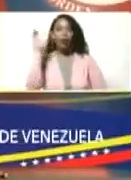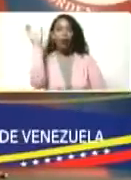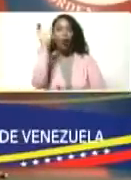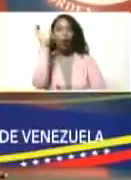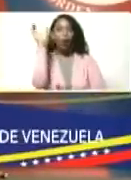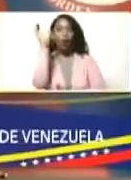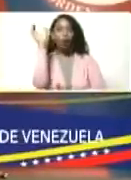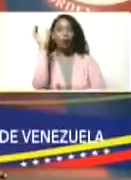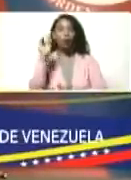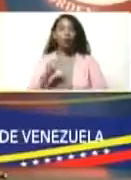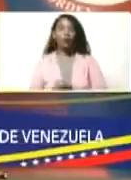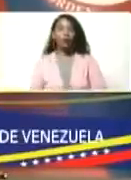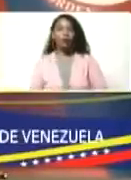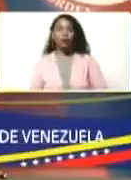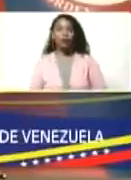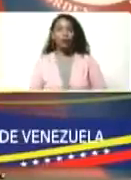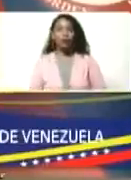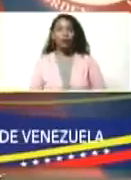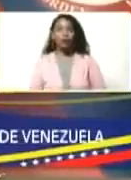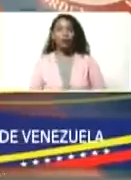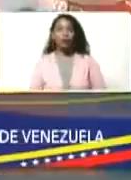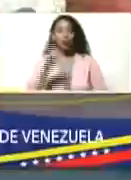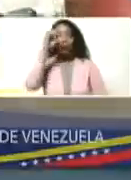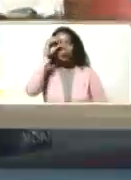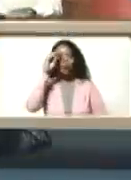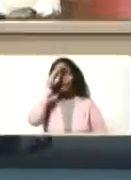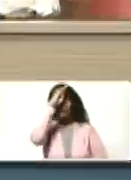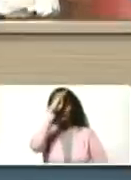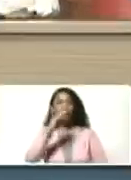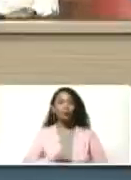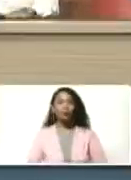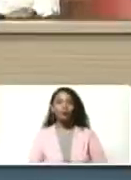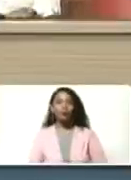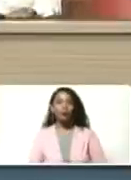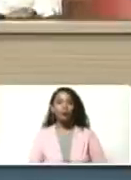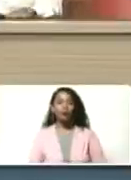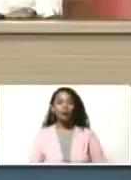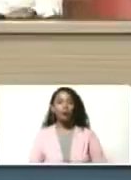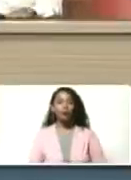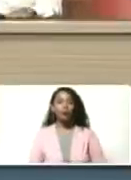de nuestra hermana República de Colombia, Gustavo Petro,